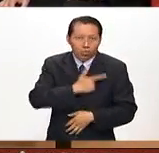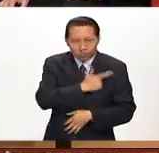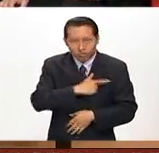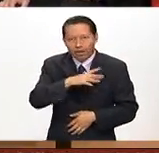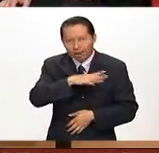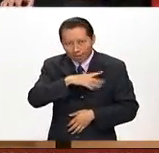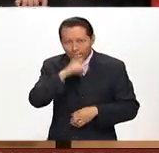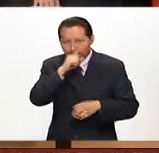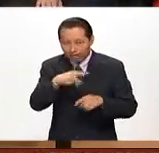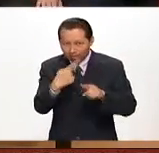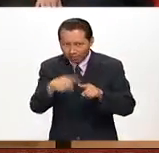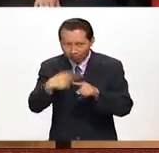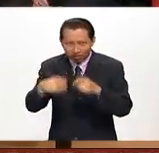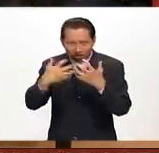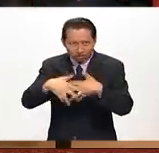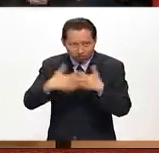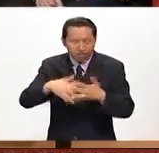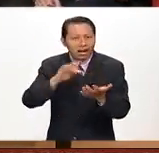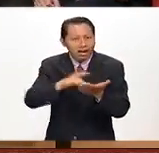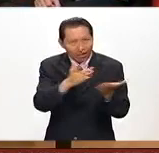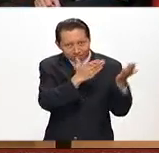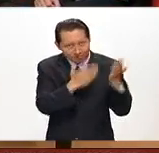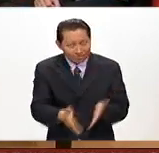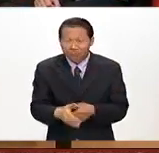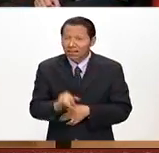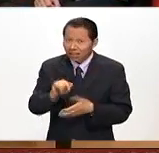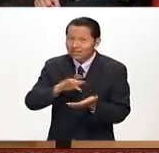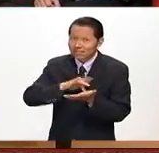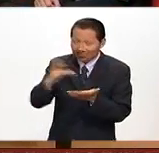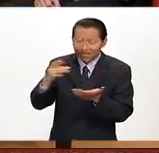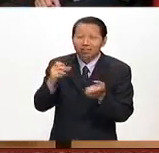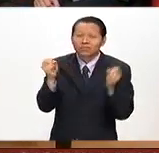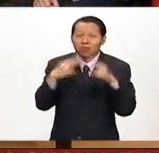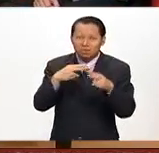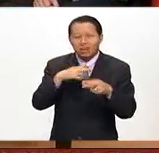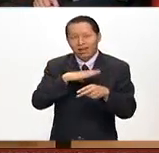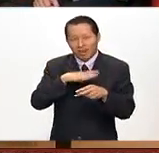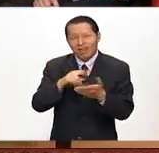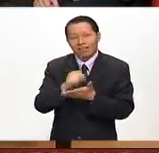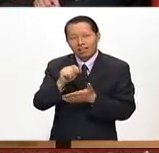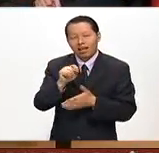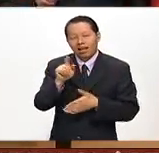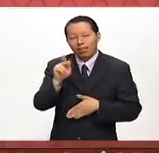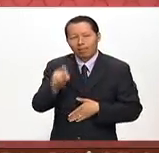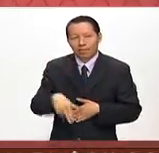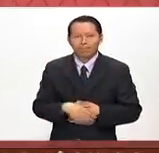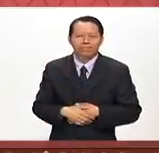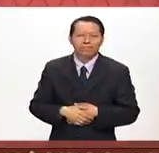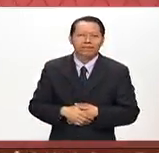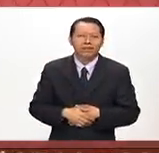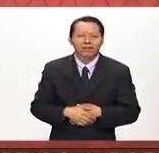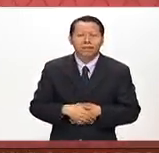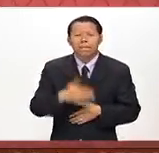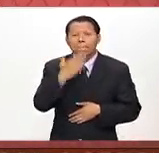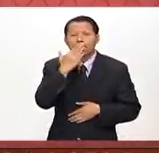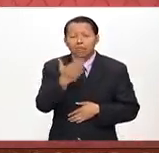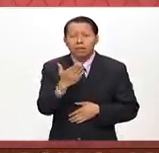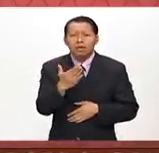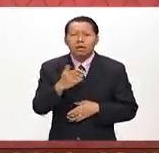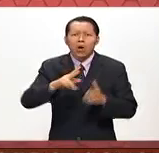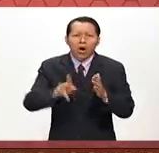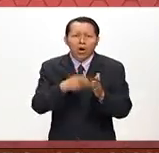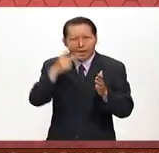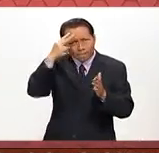industrias. Muchísimas gracias por estar con nosotros. Muchísimas gracias. Bienvenida. Los esperamos en Campus Tlalpan. Gracias, gracias. Gracias. Y de nueva cuenta, México hizo